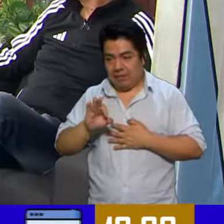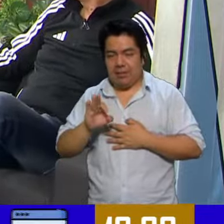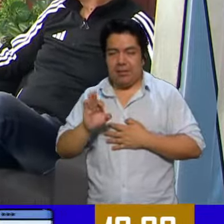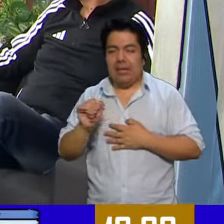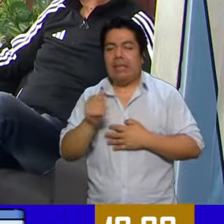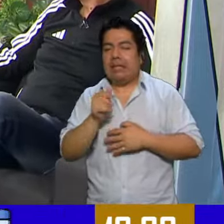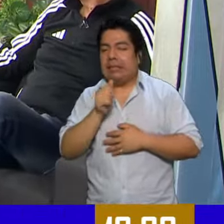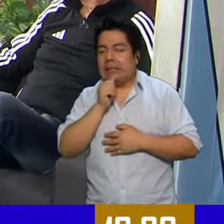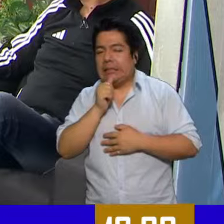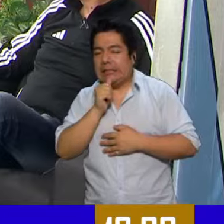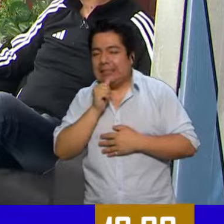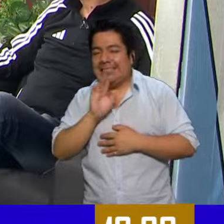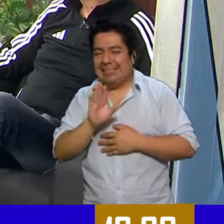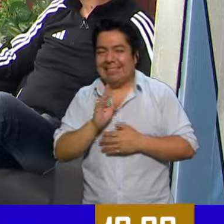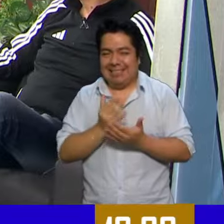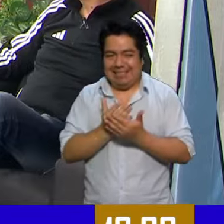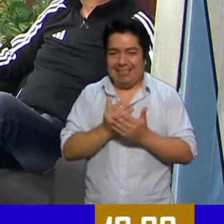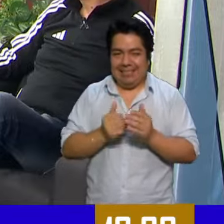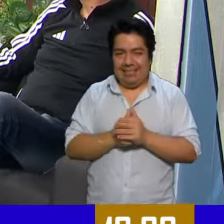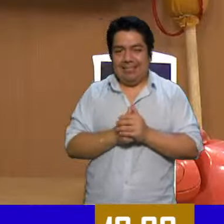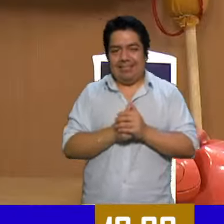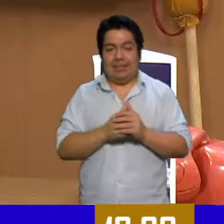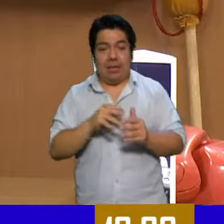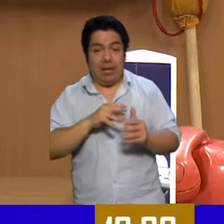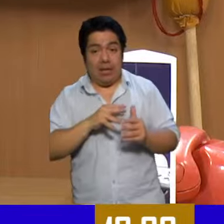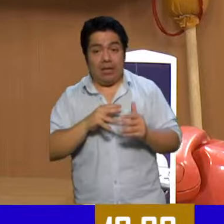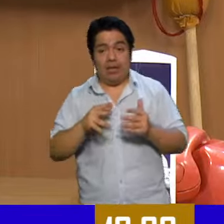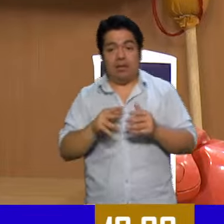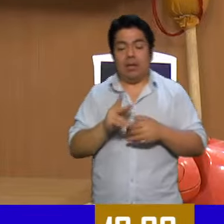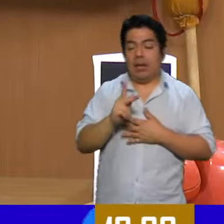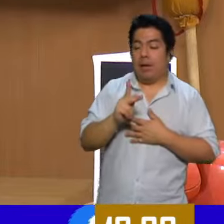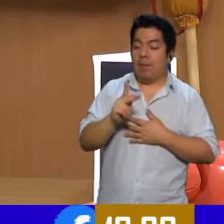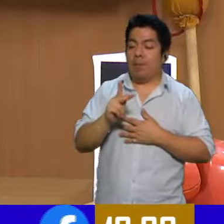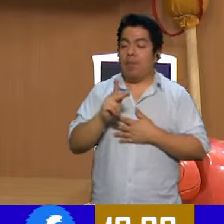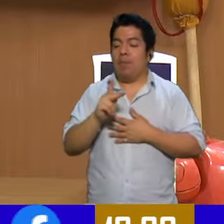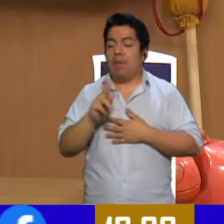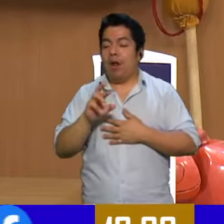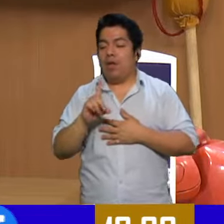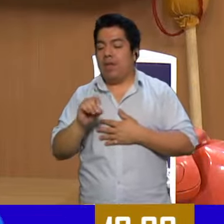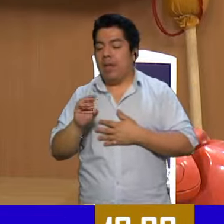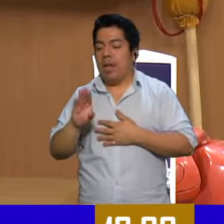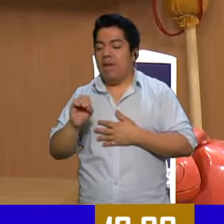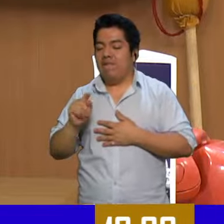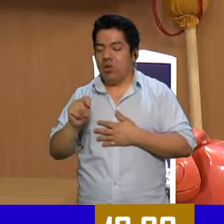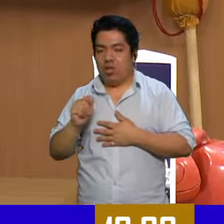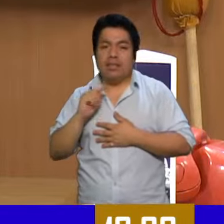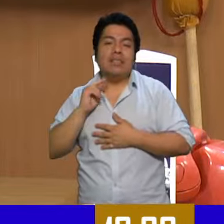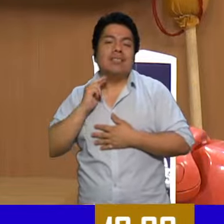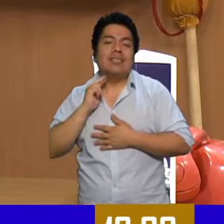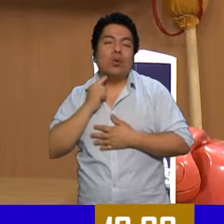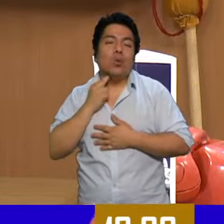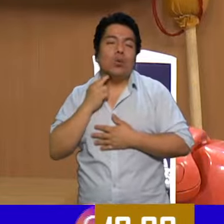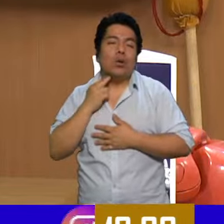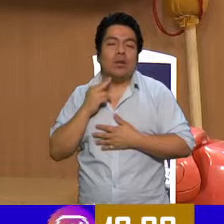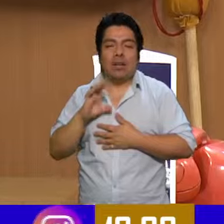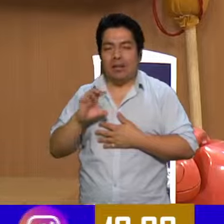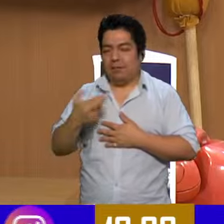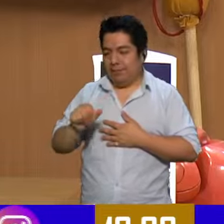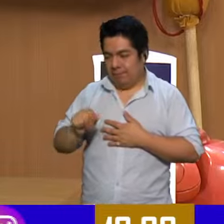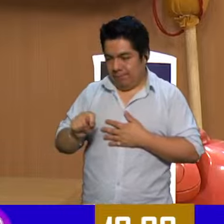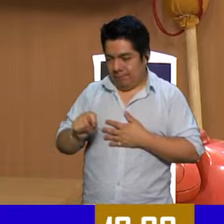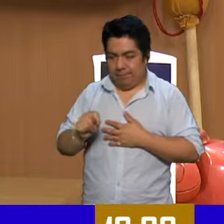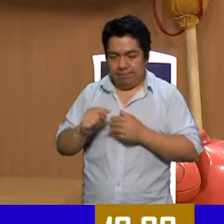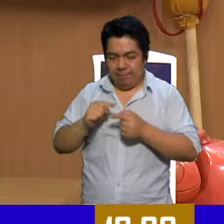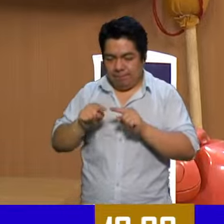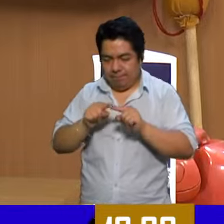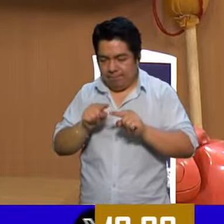pendiente. Mira, tenemos un ProDebot, que es un sistema creado a través del cual tenemos